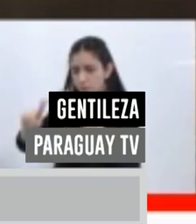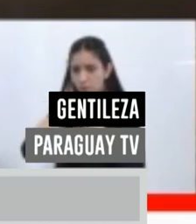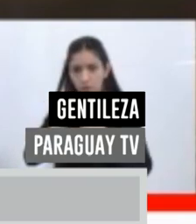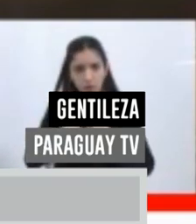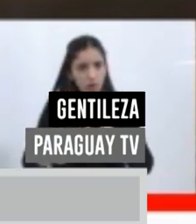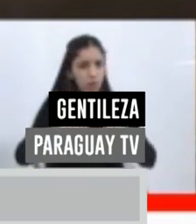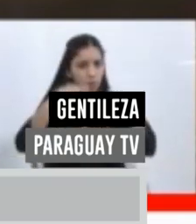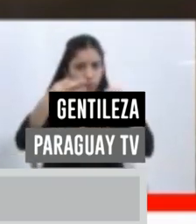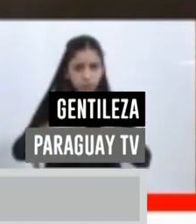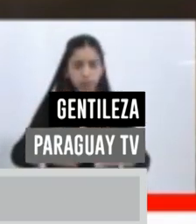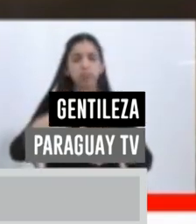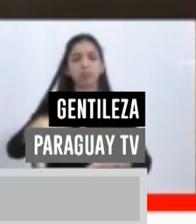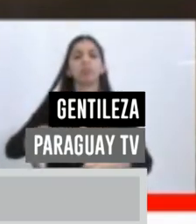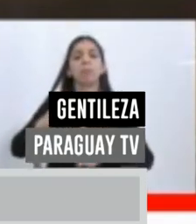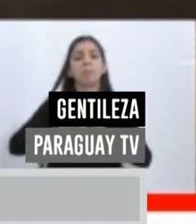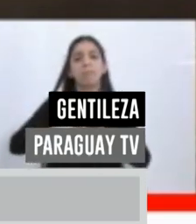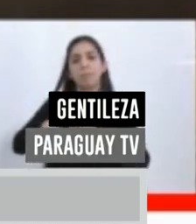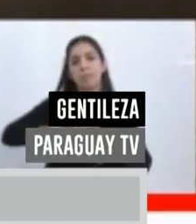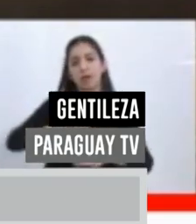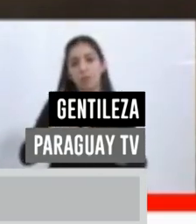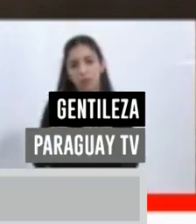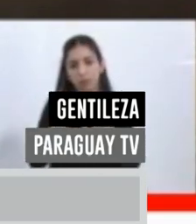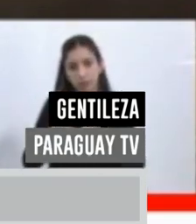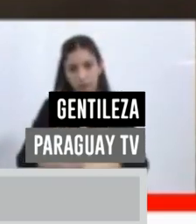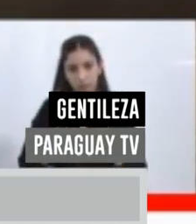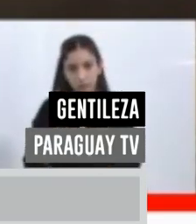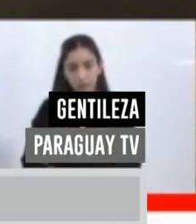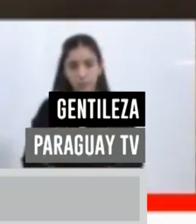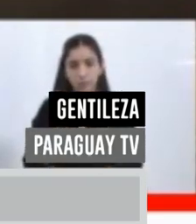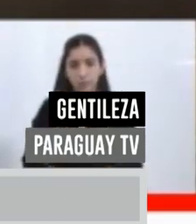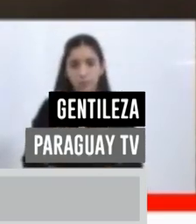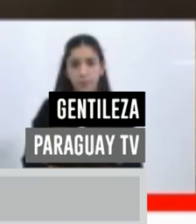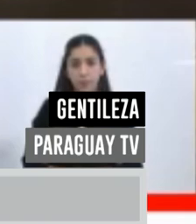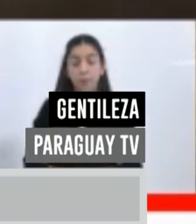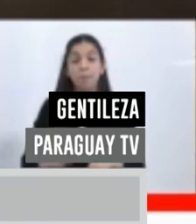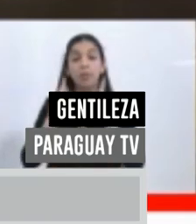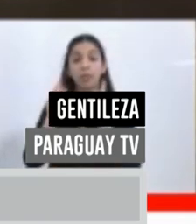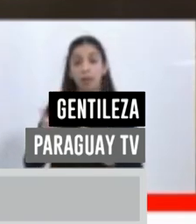para construir los grandes consensos que necesita el Paraguay.